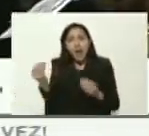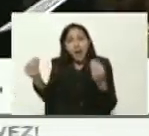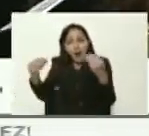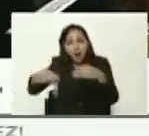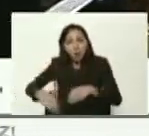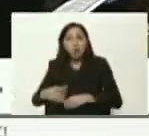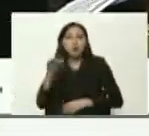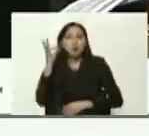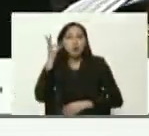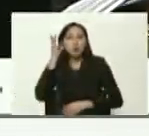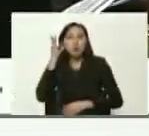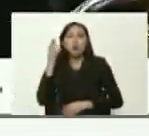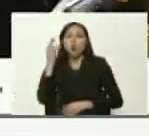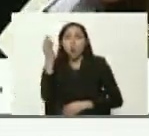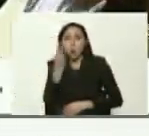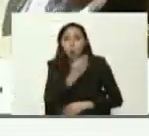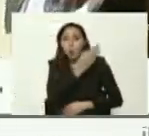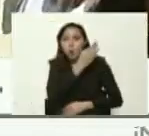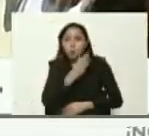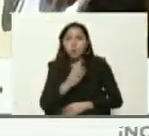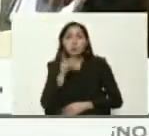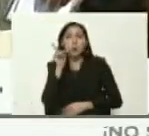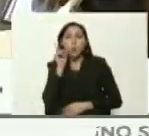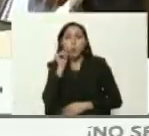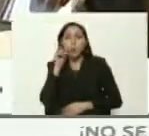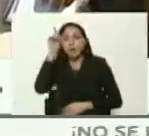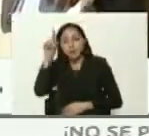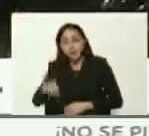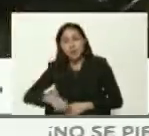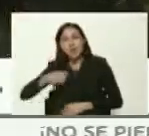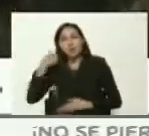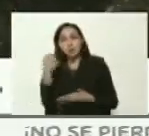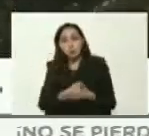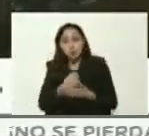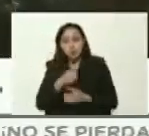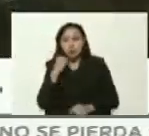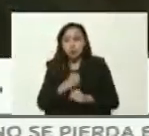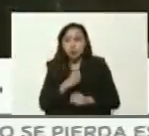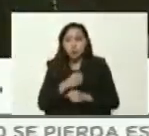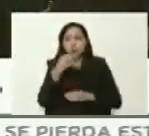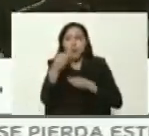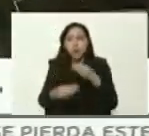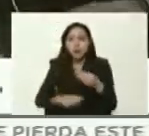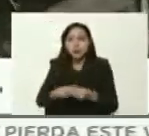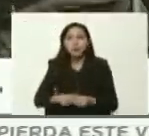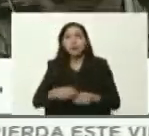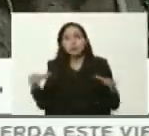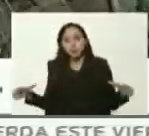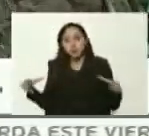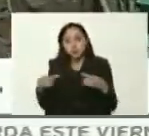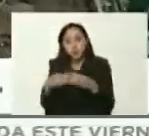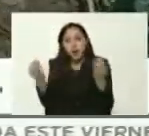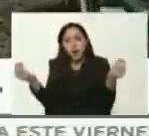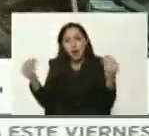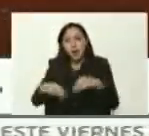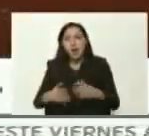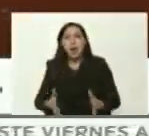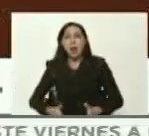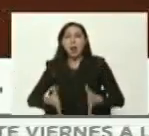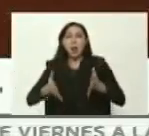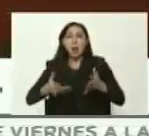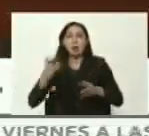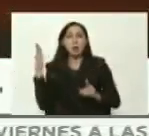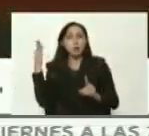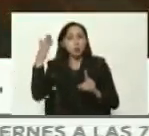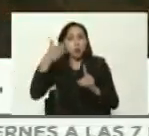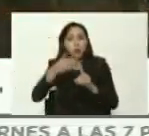unas mujeres tan comprometidas, con unos hombres tan dedicados a todo lo que tiene que ver de la organización e ir logrando, bueno, cada uno de los